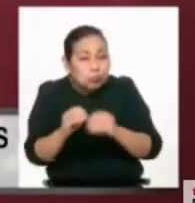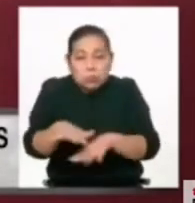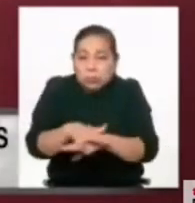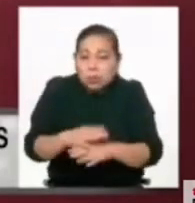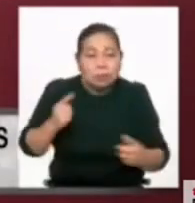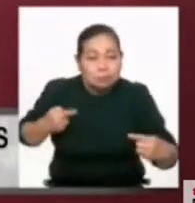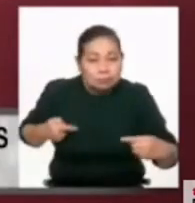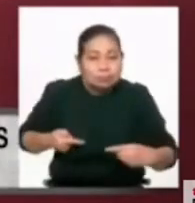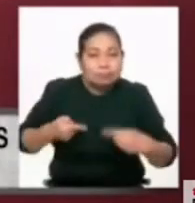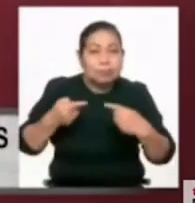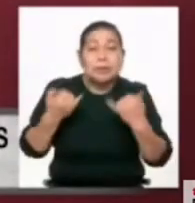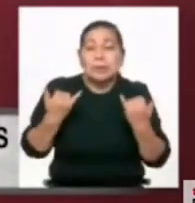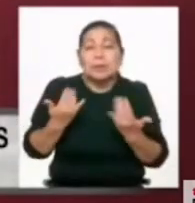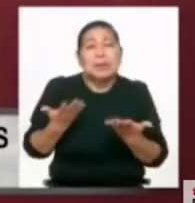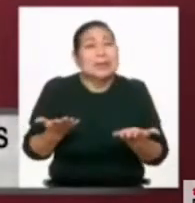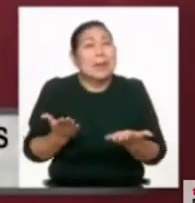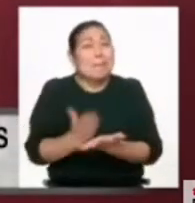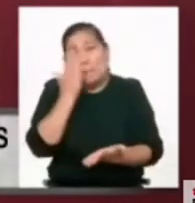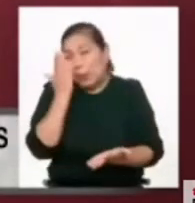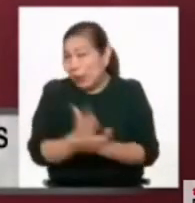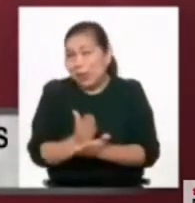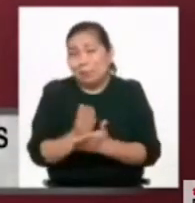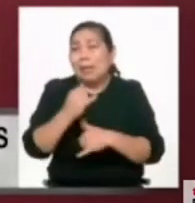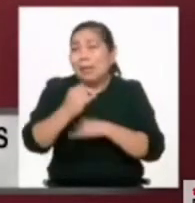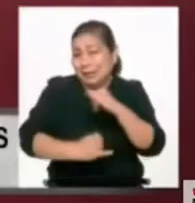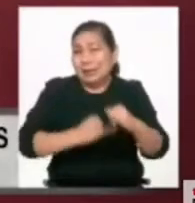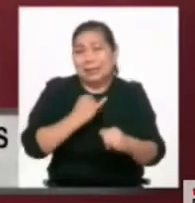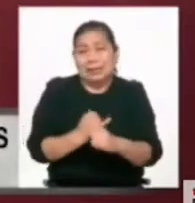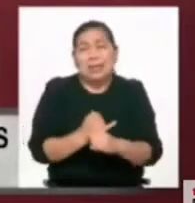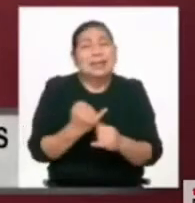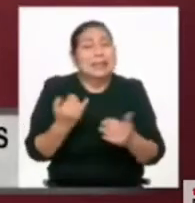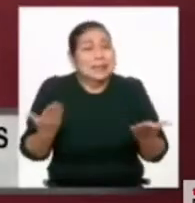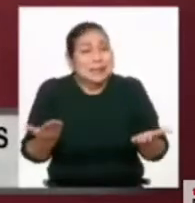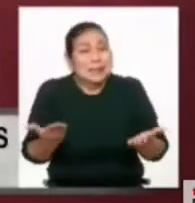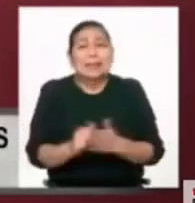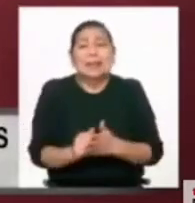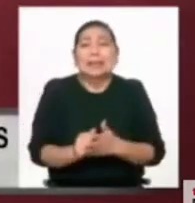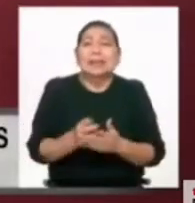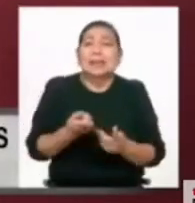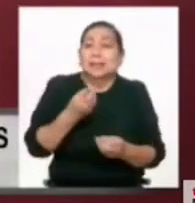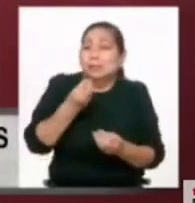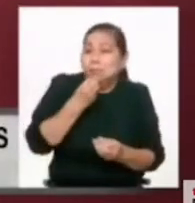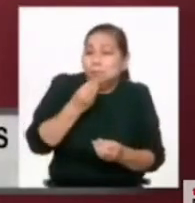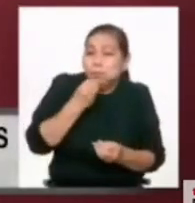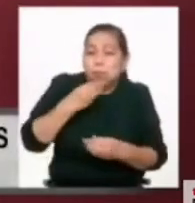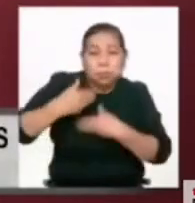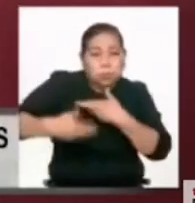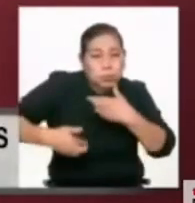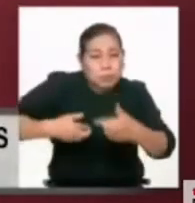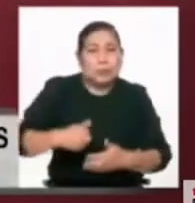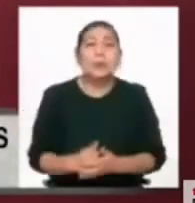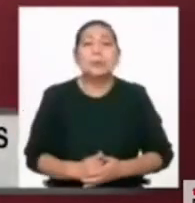poder afrontar la inminente crisis internacional ligada al ámbito de los alimentos y la